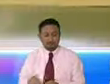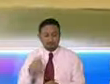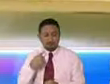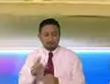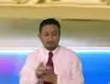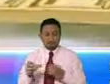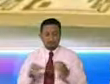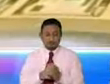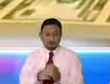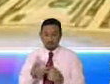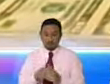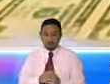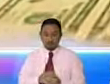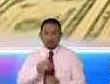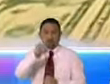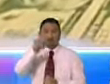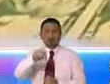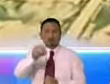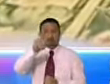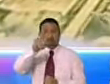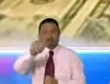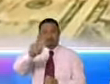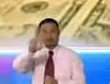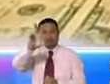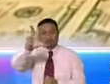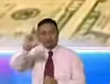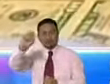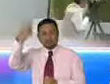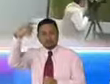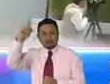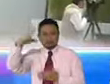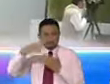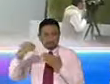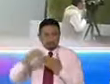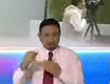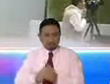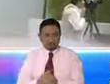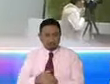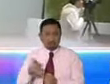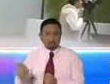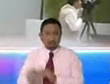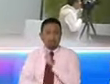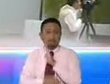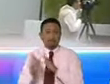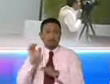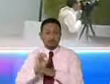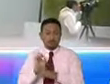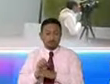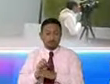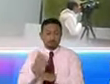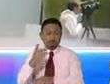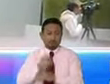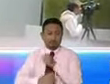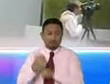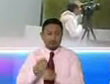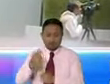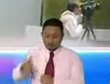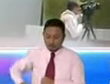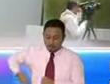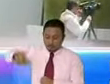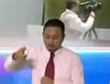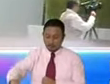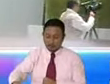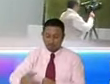en aproximadamente 1.230 millones de dólares, que es la cantidad que Petroecuador le dio en los últimos años a la empresa